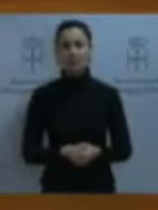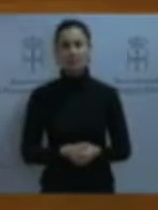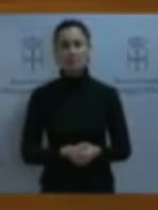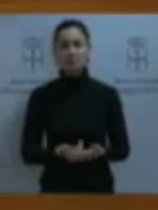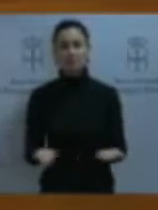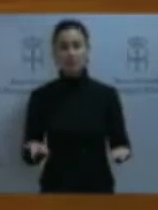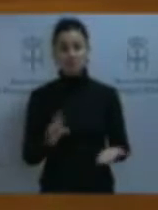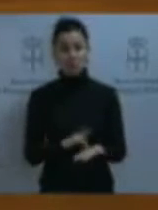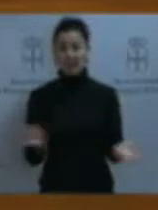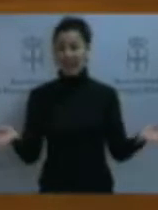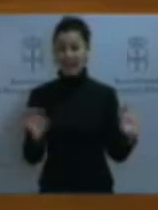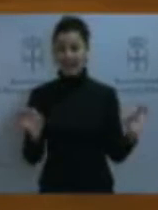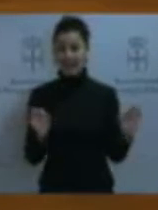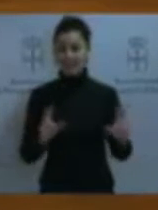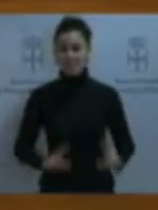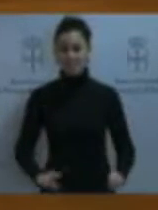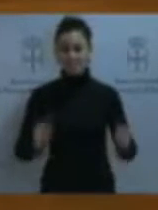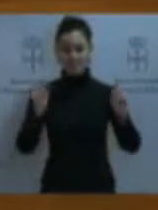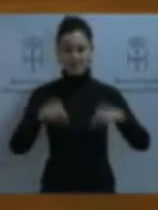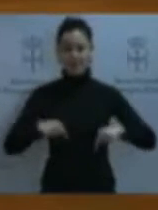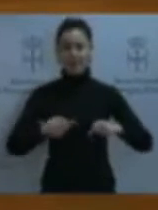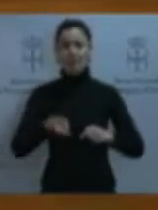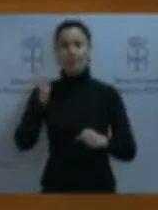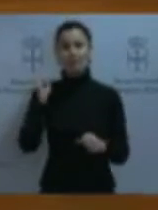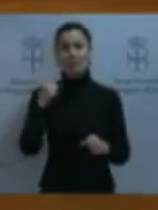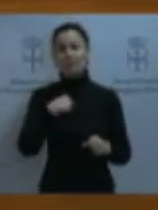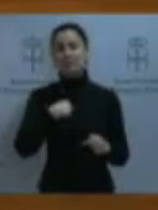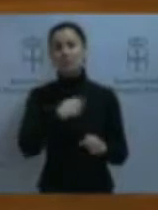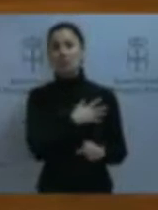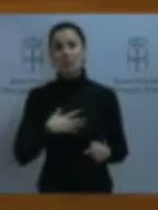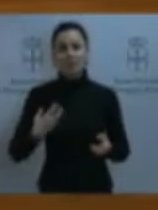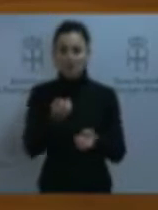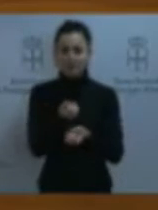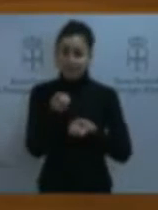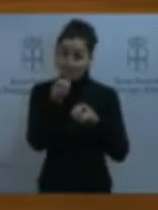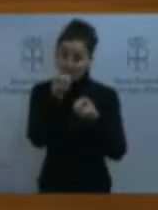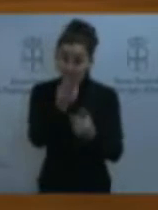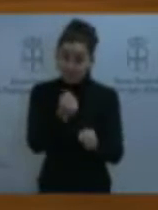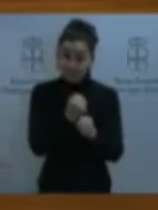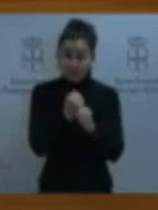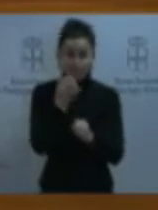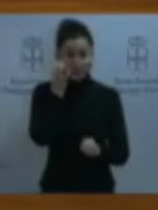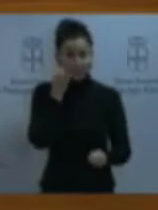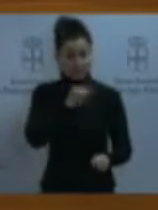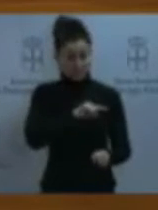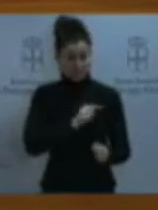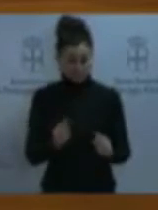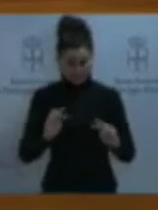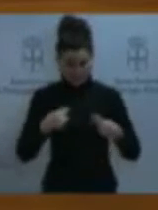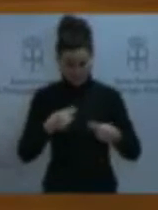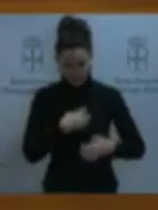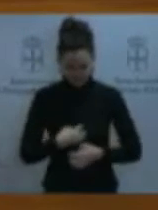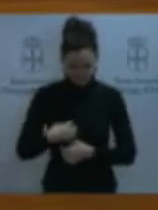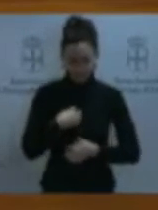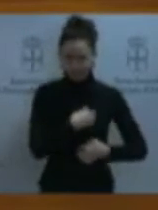simplemente trasladar a estas trabajadoras mi desasosiego personal por ver que entramos aquí